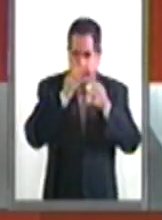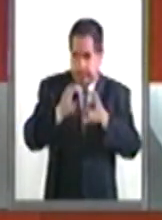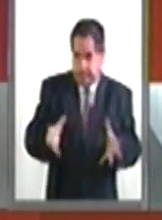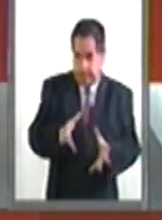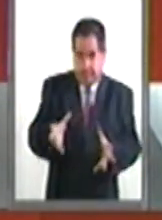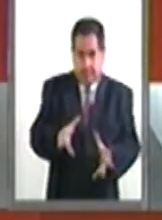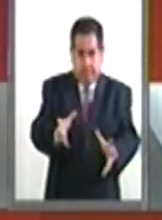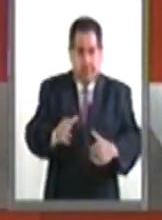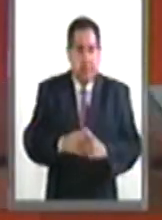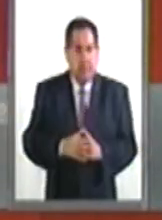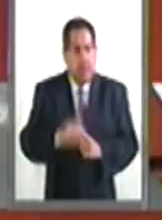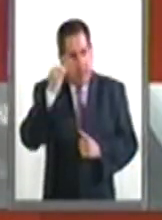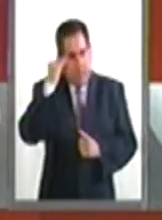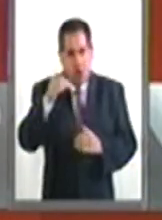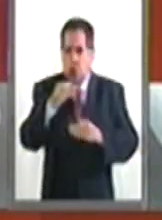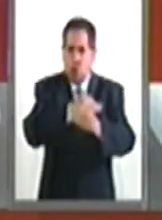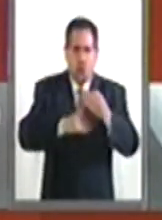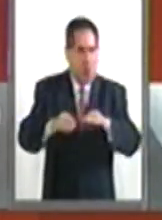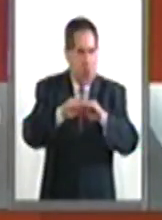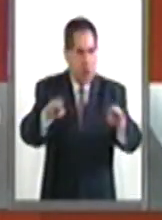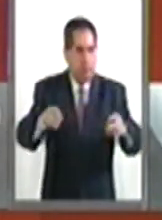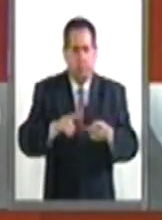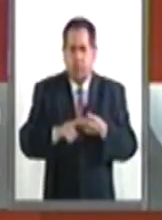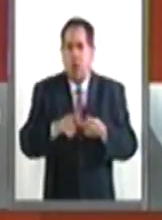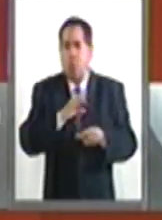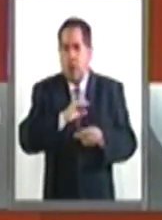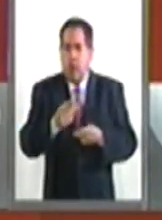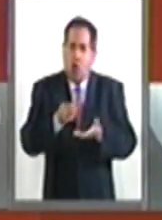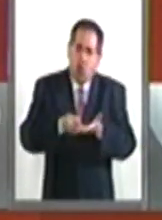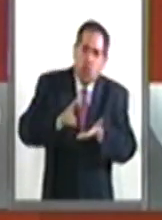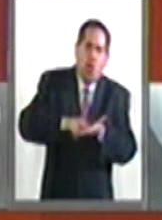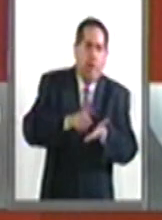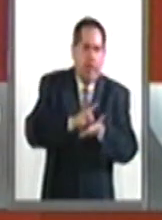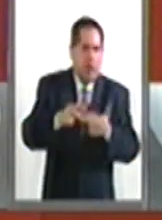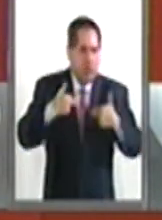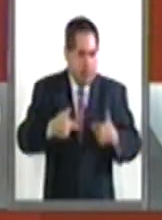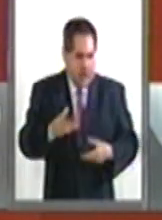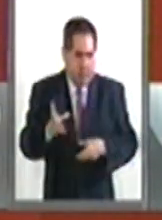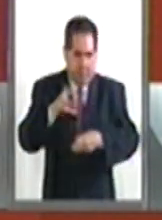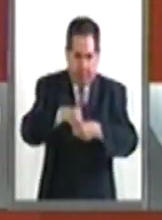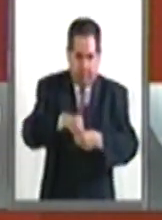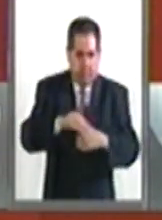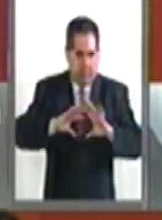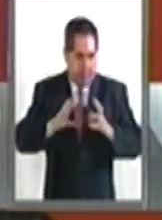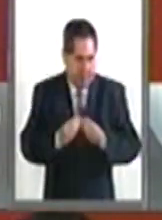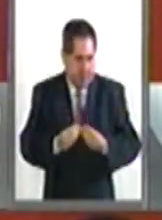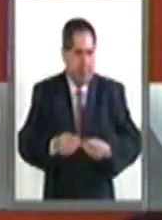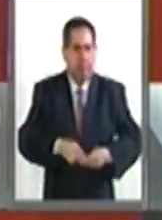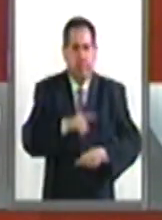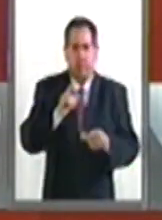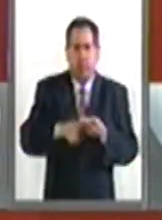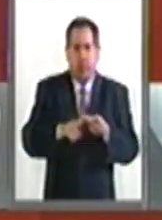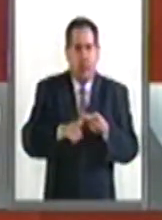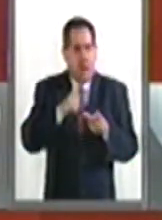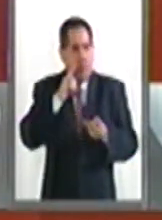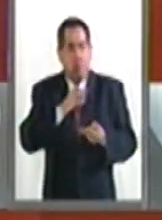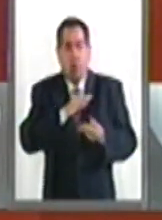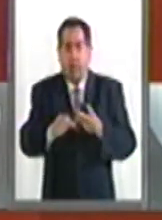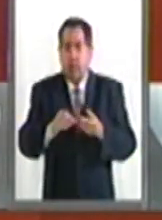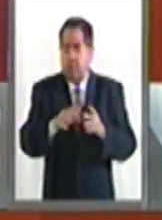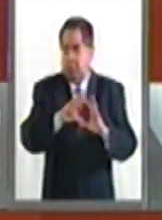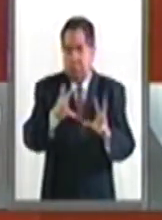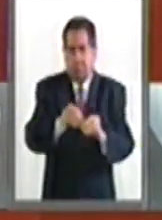mediante los principios de universalidad, interdependencia, indivisibilidad y progresividad, que explícitamente mandata la